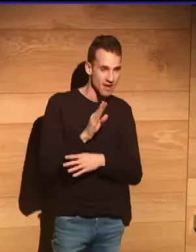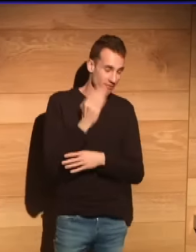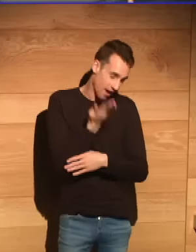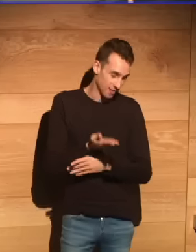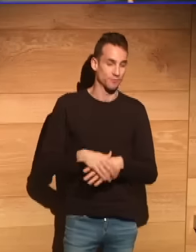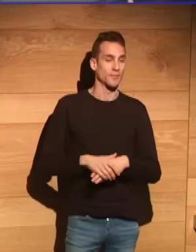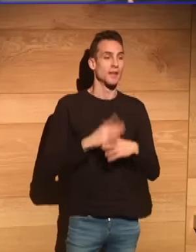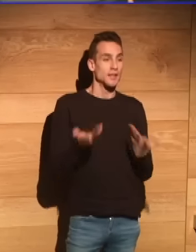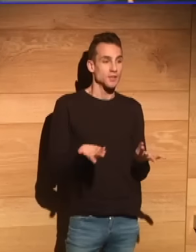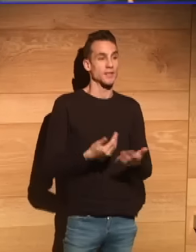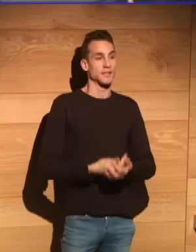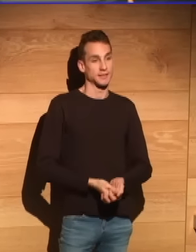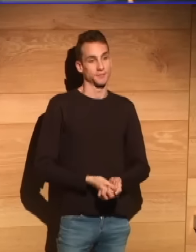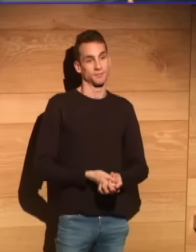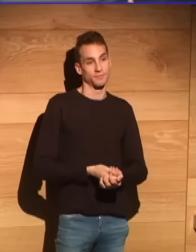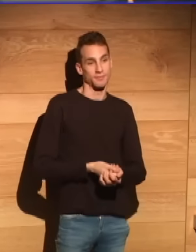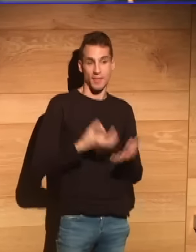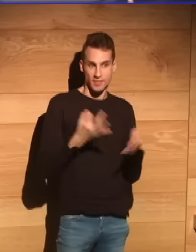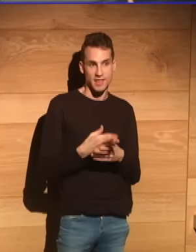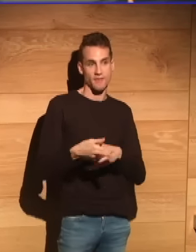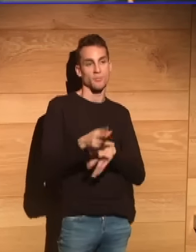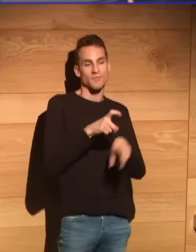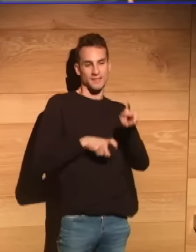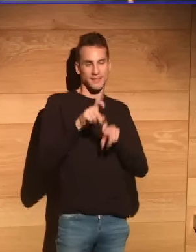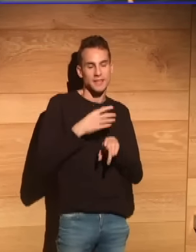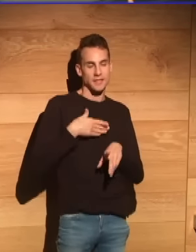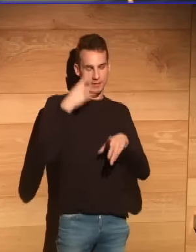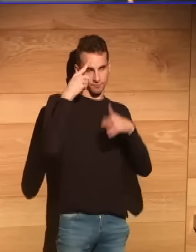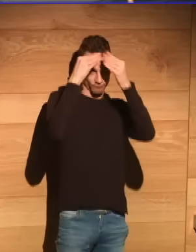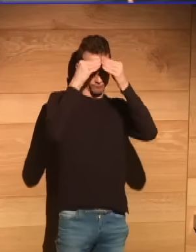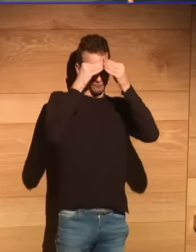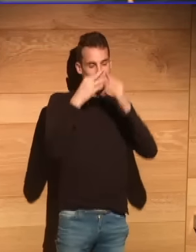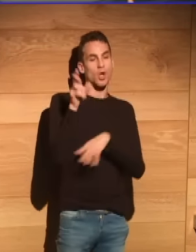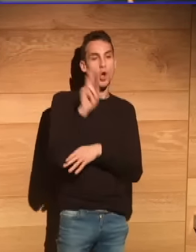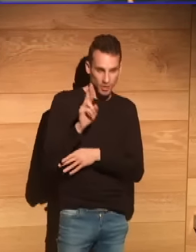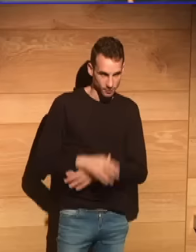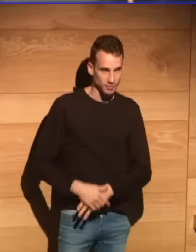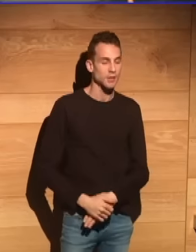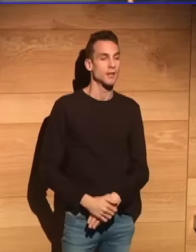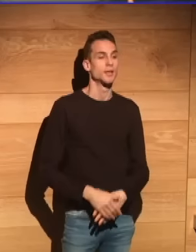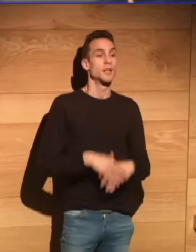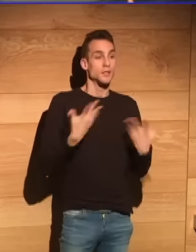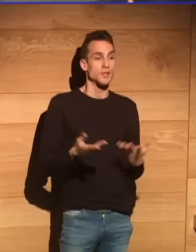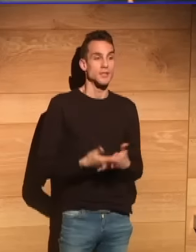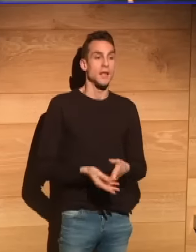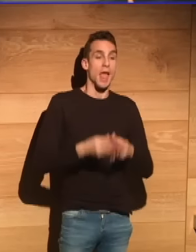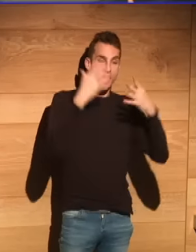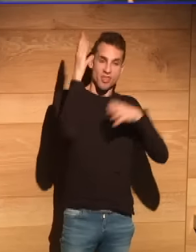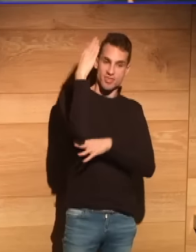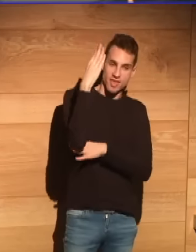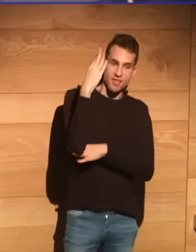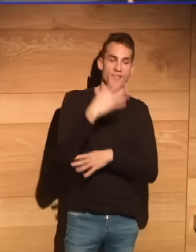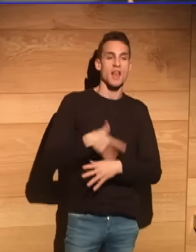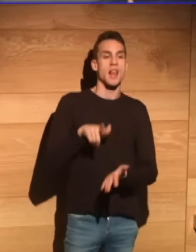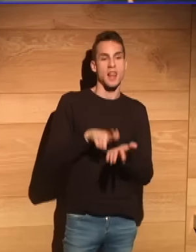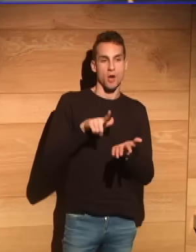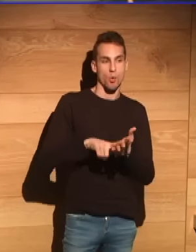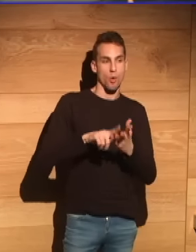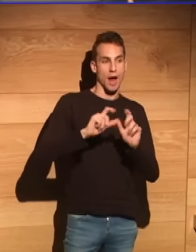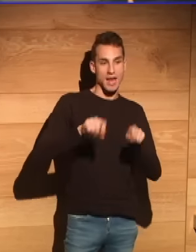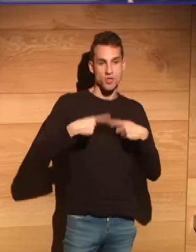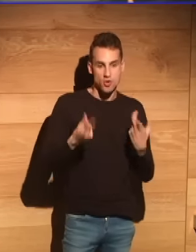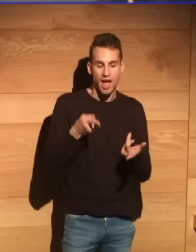compensan. En el caso de las tecnologías del lenguaje natural, ahí tenemos otro tipo de problemática distinta, que es la